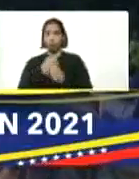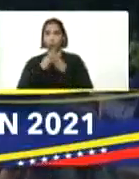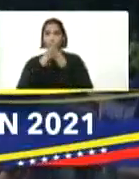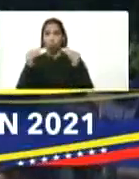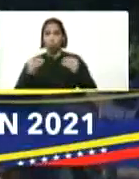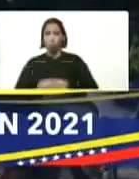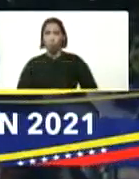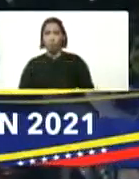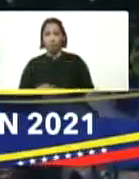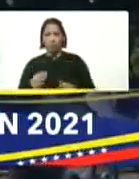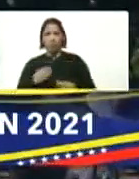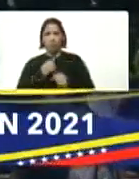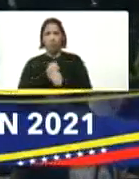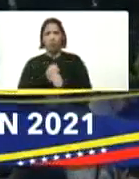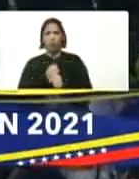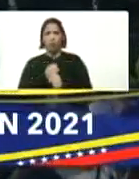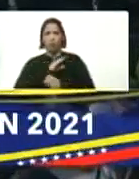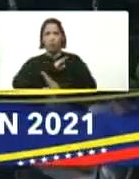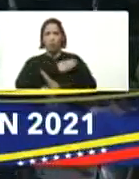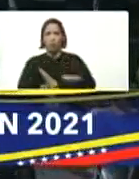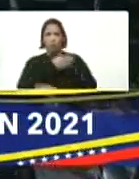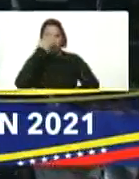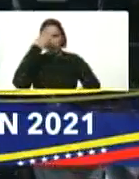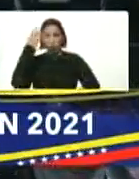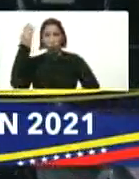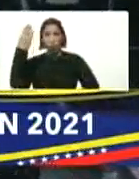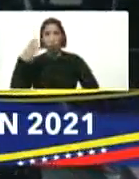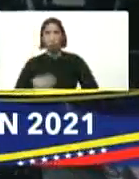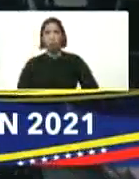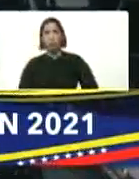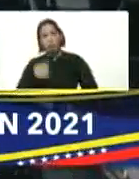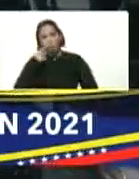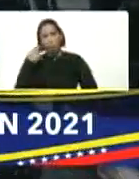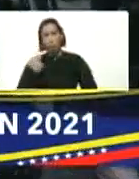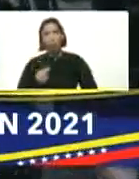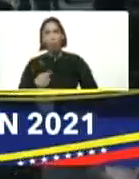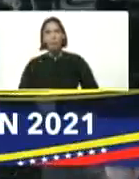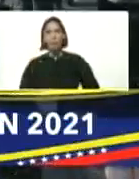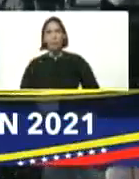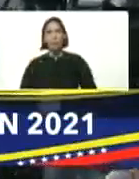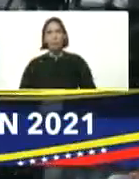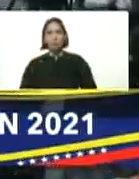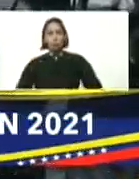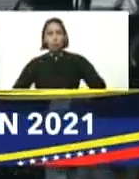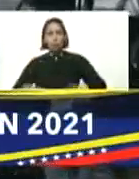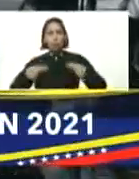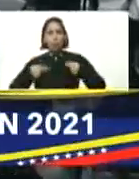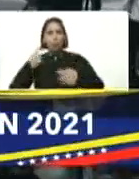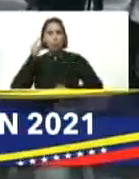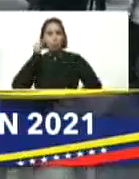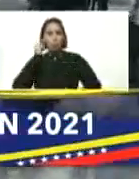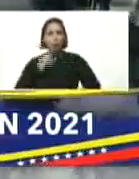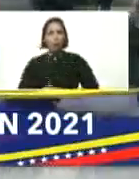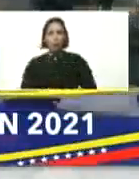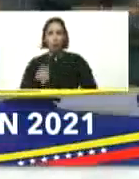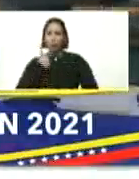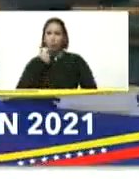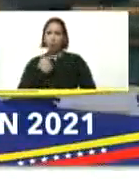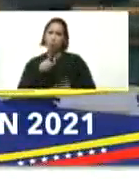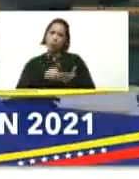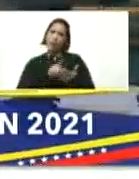Creo en la fuerza de Dios y en la fuerza del hombre, del ser humano, de la mujer. Yo digo que los libros